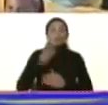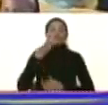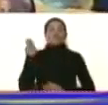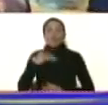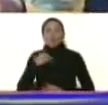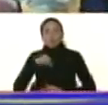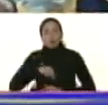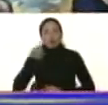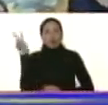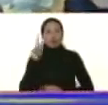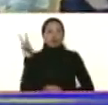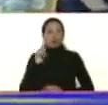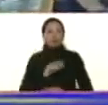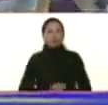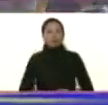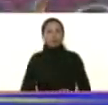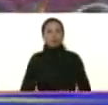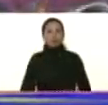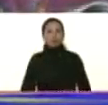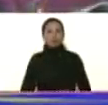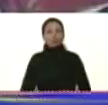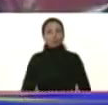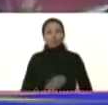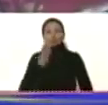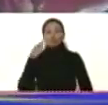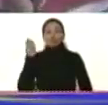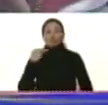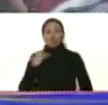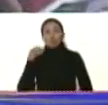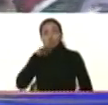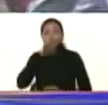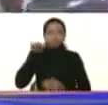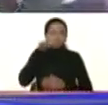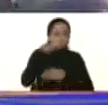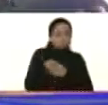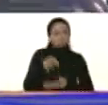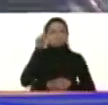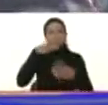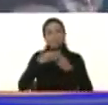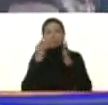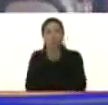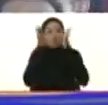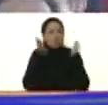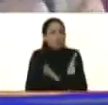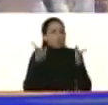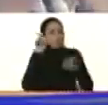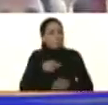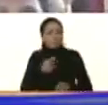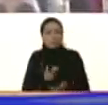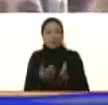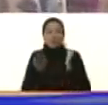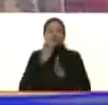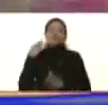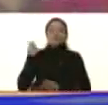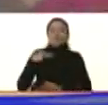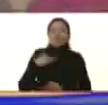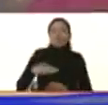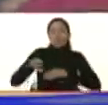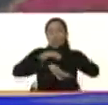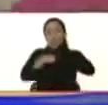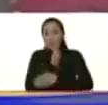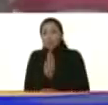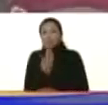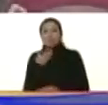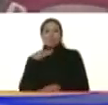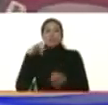juventud venezolana, a la juventud de los barrios, a la juventud estudiantil, a la juventud de las